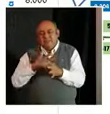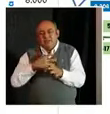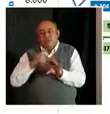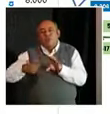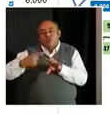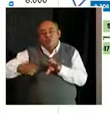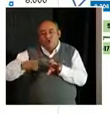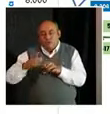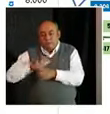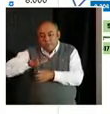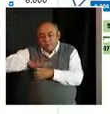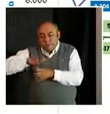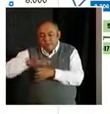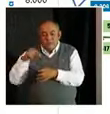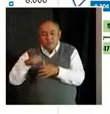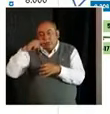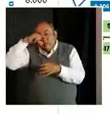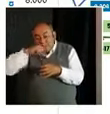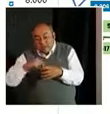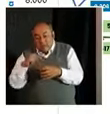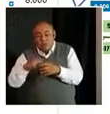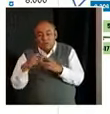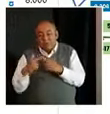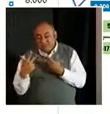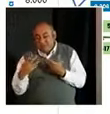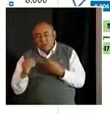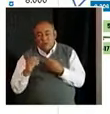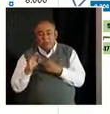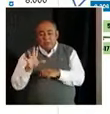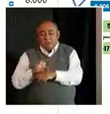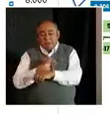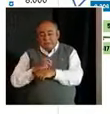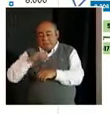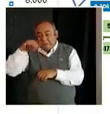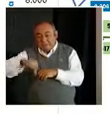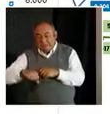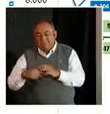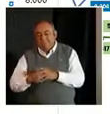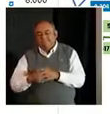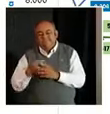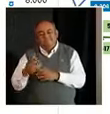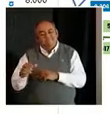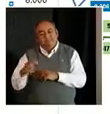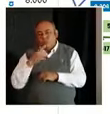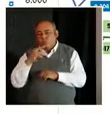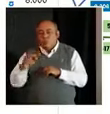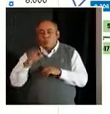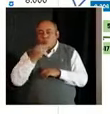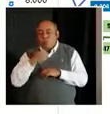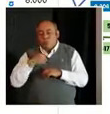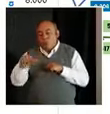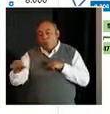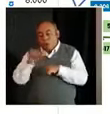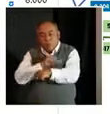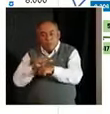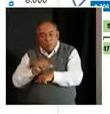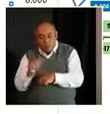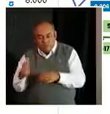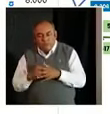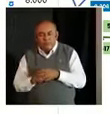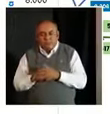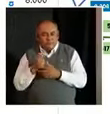han dejado de funcionar y los compensamos con otros, ¿no? Entonces, digamos, esa es un poco la situación de la